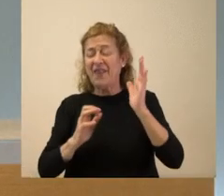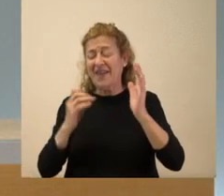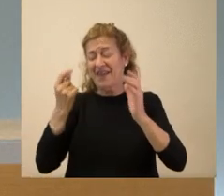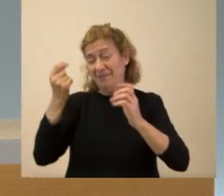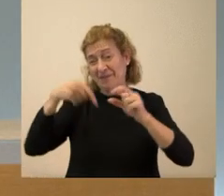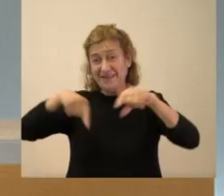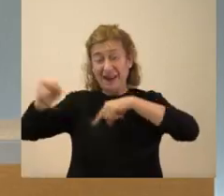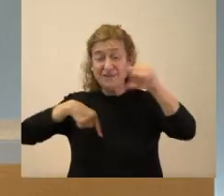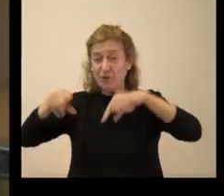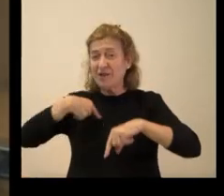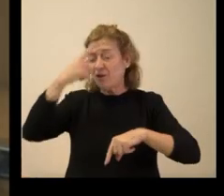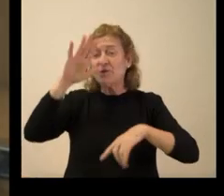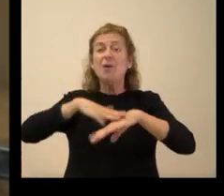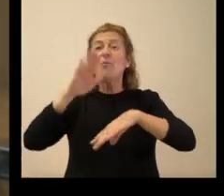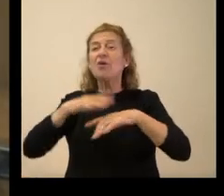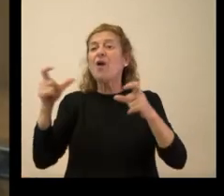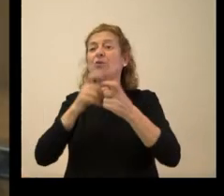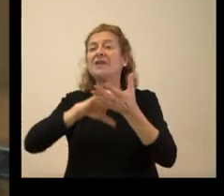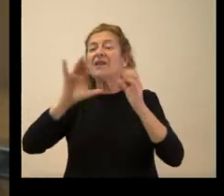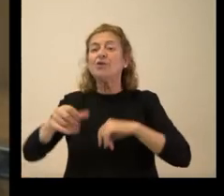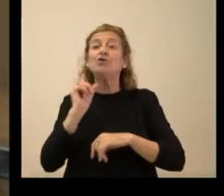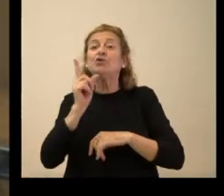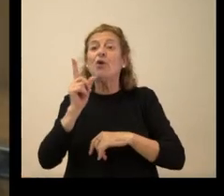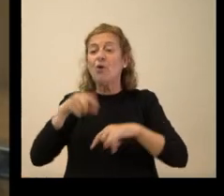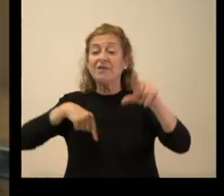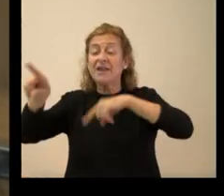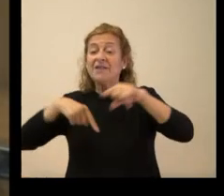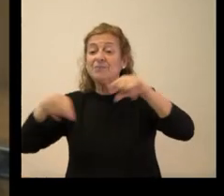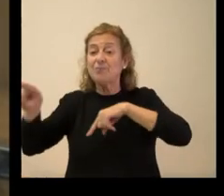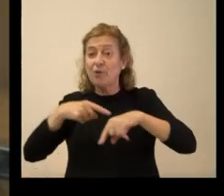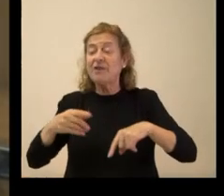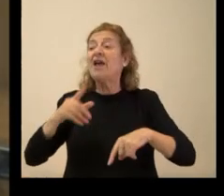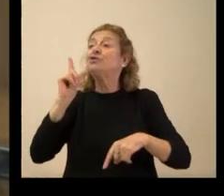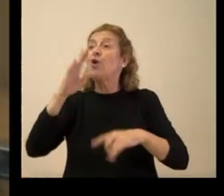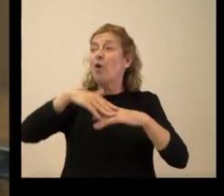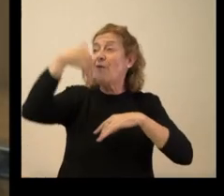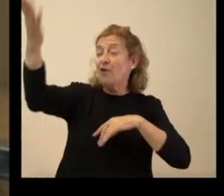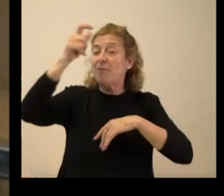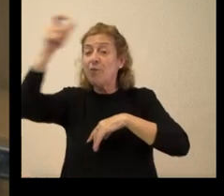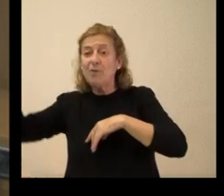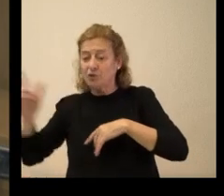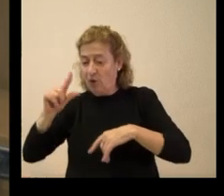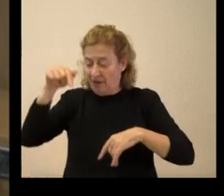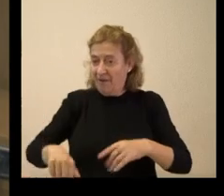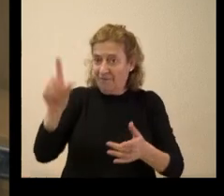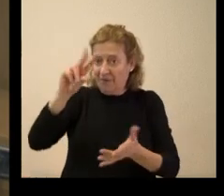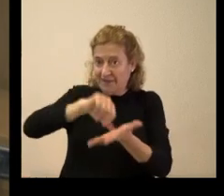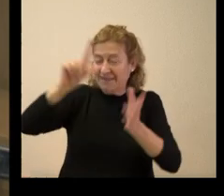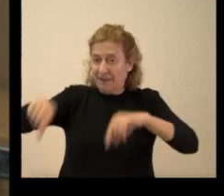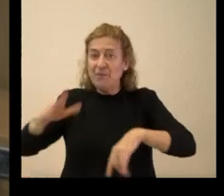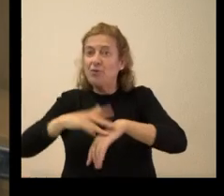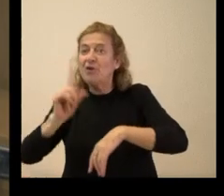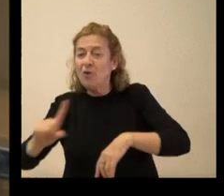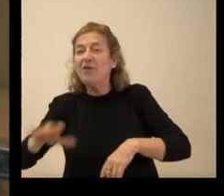no sé por qué la junta solamente ha decidido aplicarlo al transporte interurbano y no al urbano también y luego también quería preguntarle ayer el vicepresidente